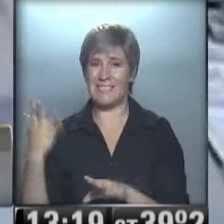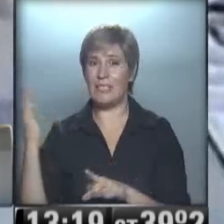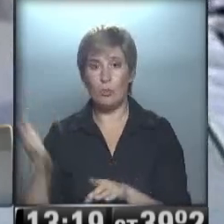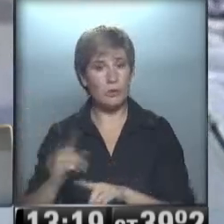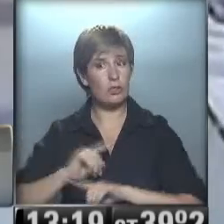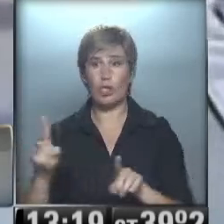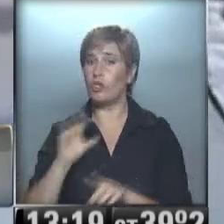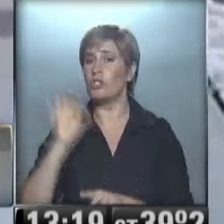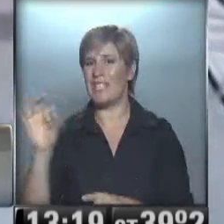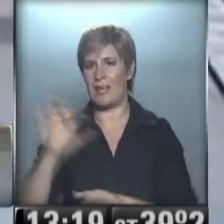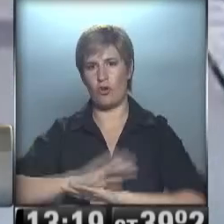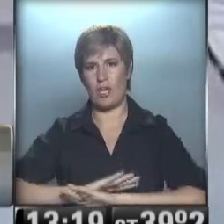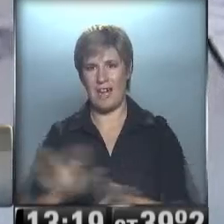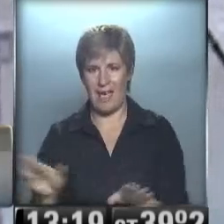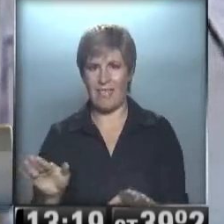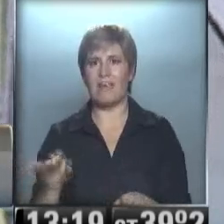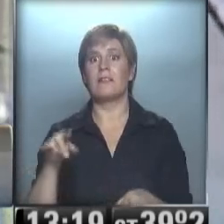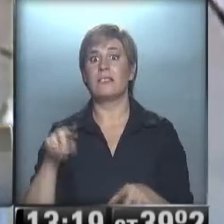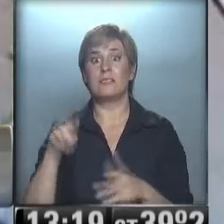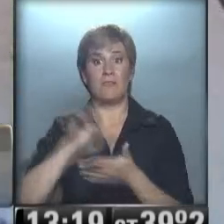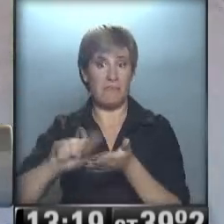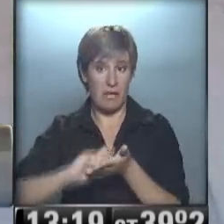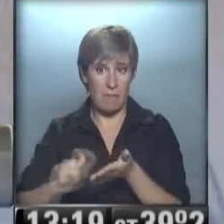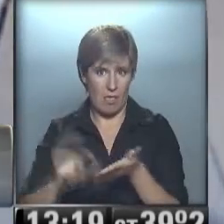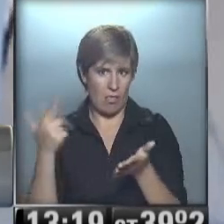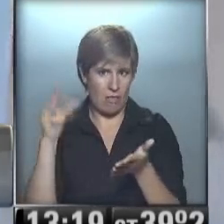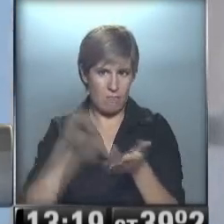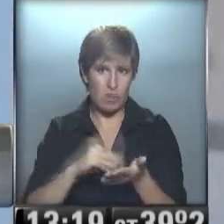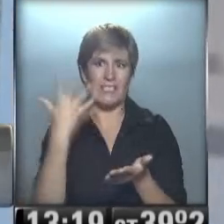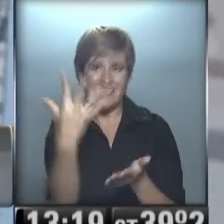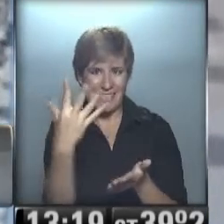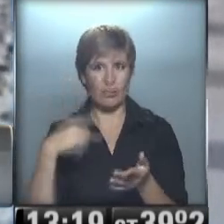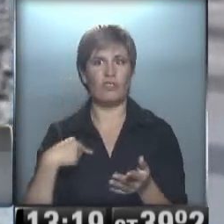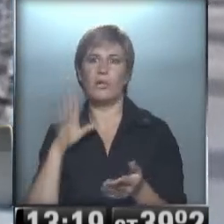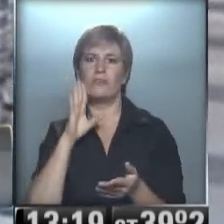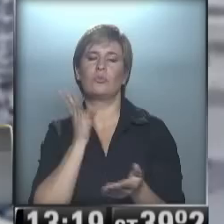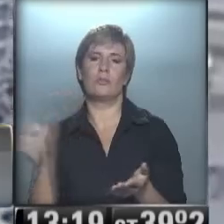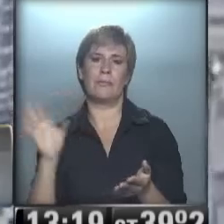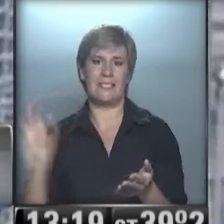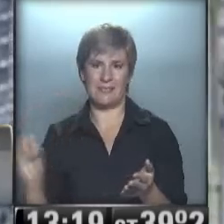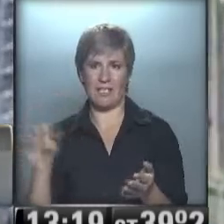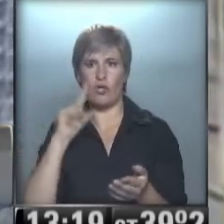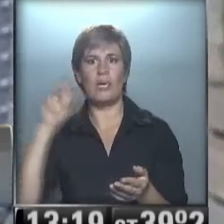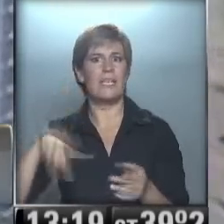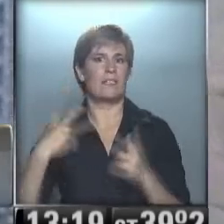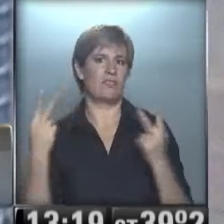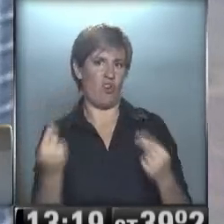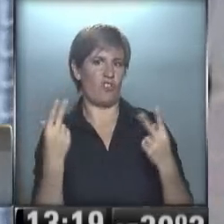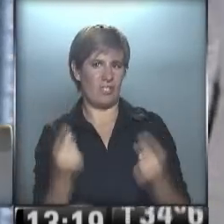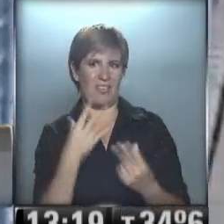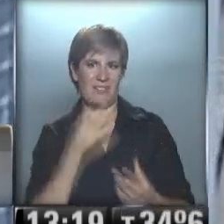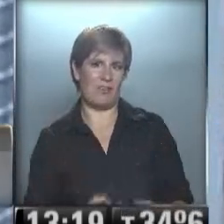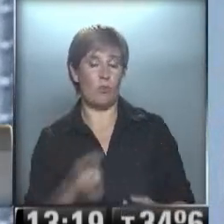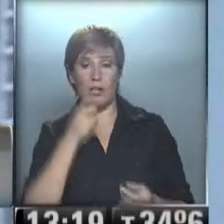5%, algo que no está incluido en el memorándum firmado y que difícilmente los iraníes admitan, ya que eso